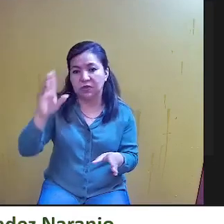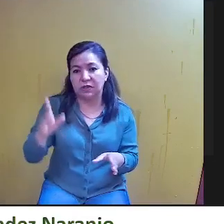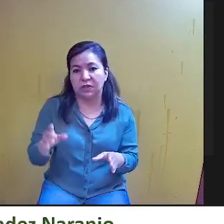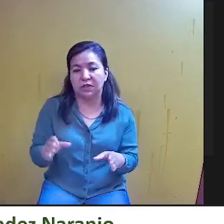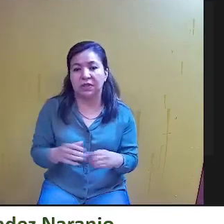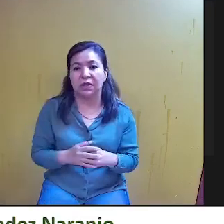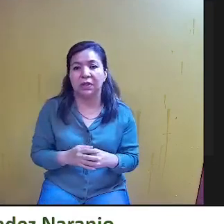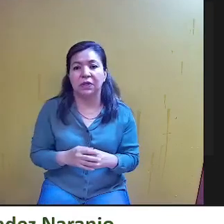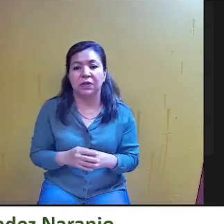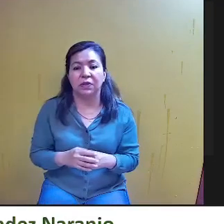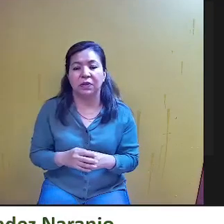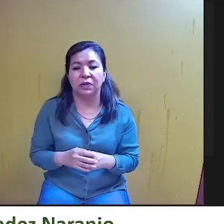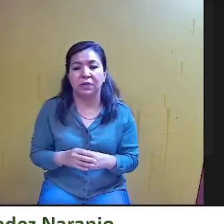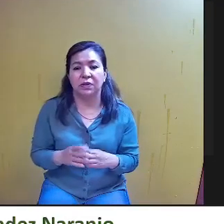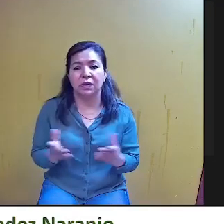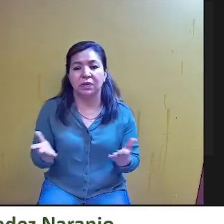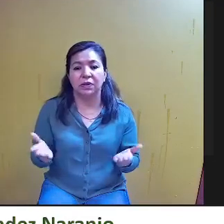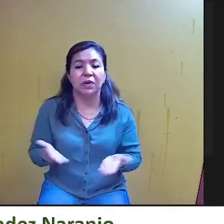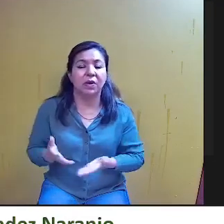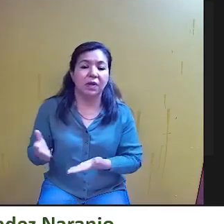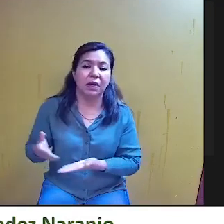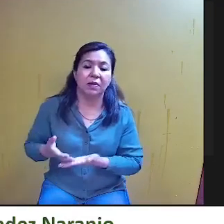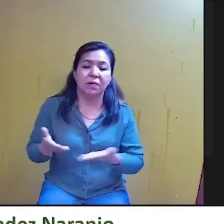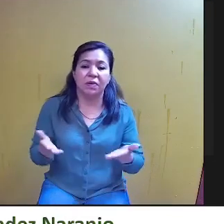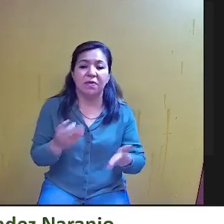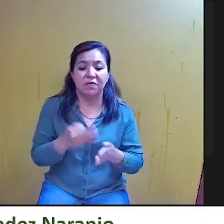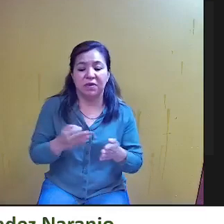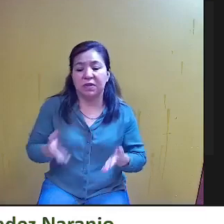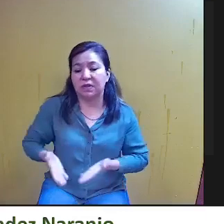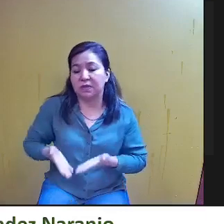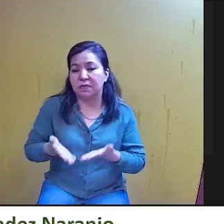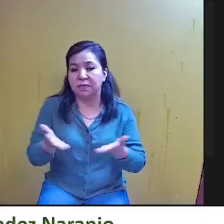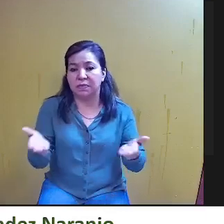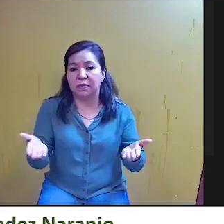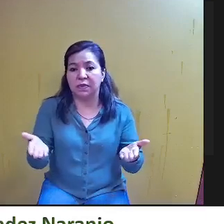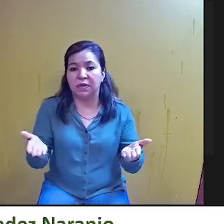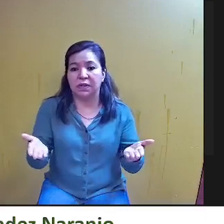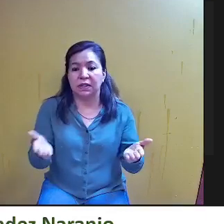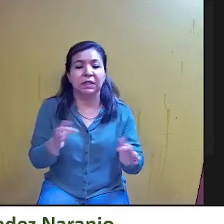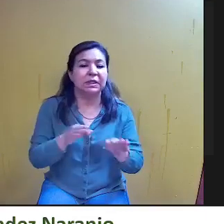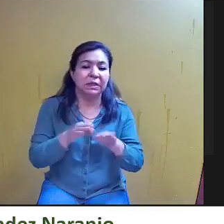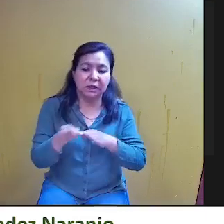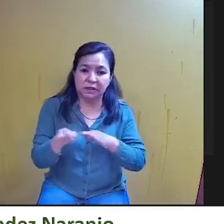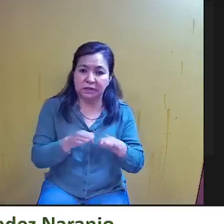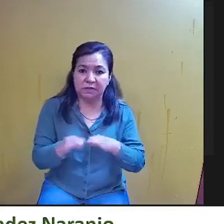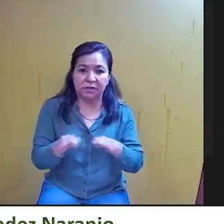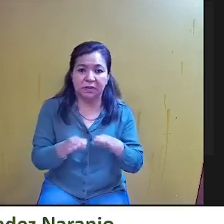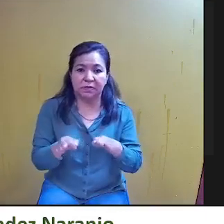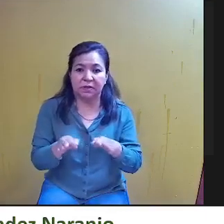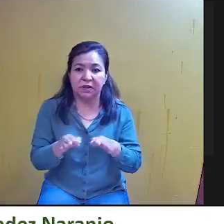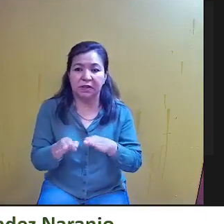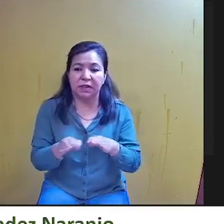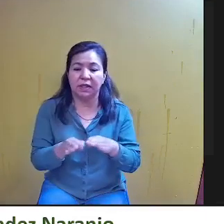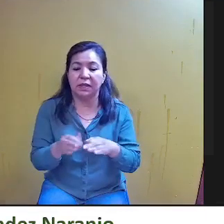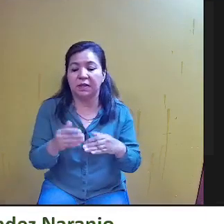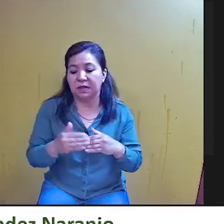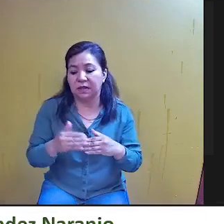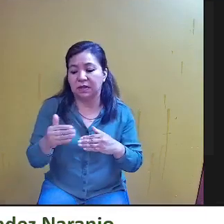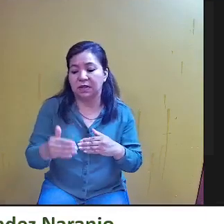electorales, la fundamentación y motivación se contienen en cada uno de los actos que se llevan a cabo a efecto de desahogar cada